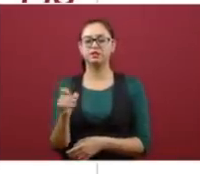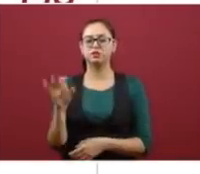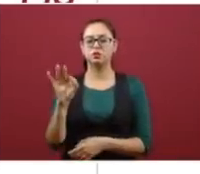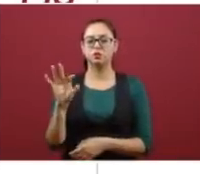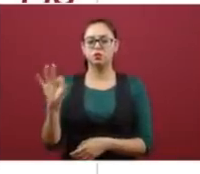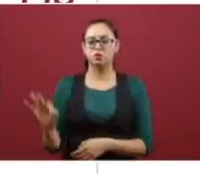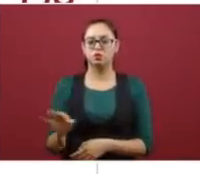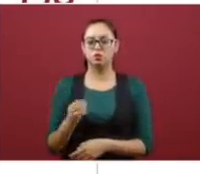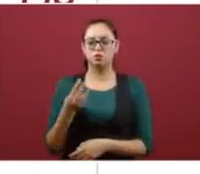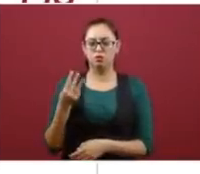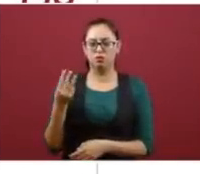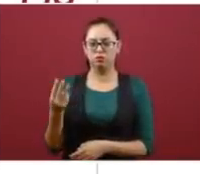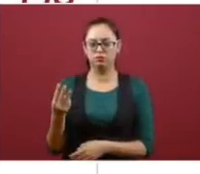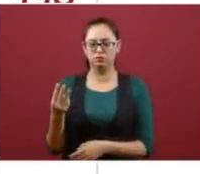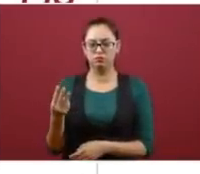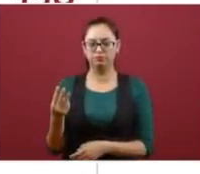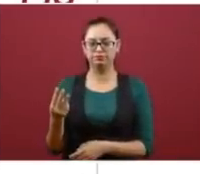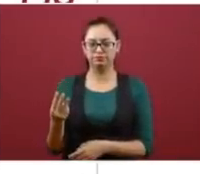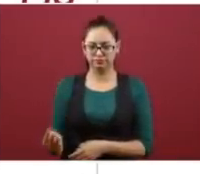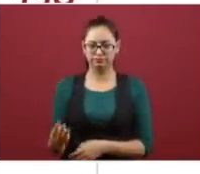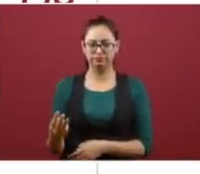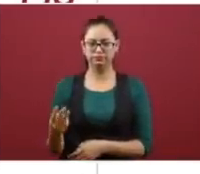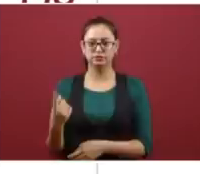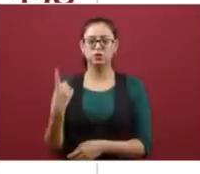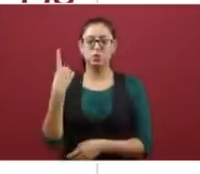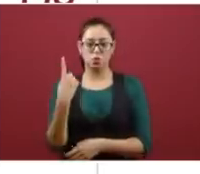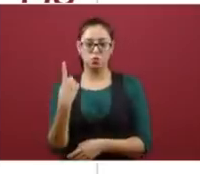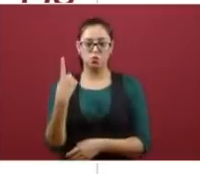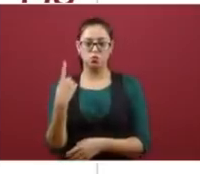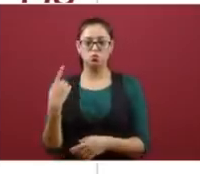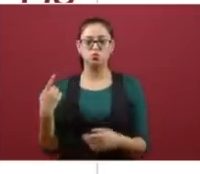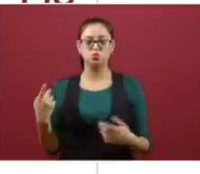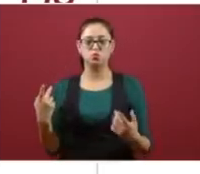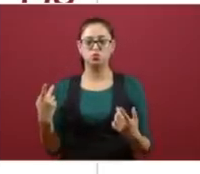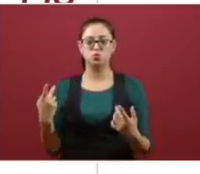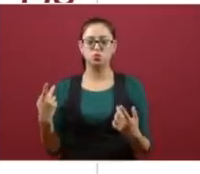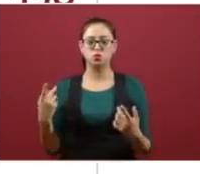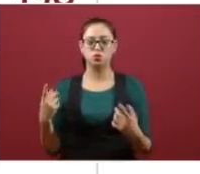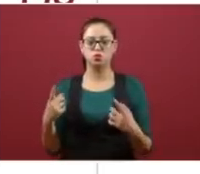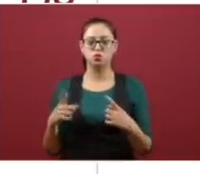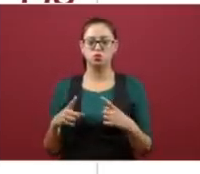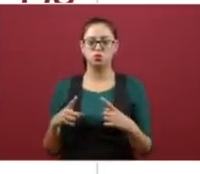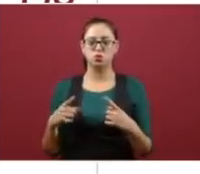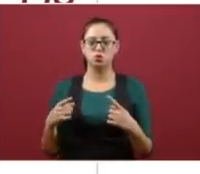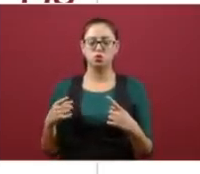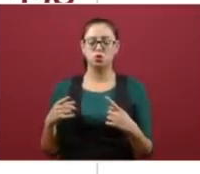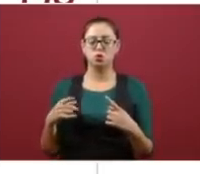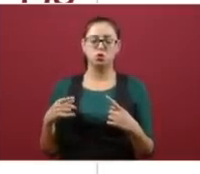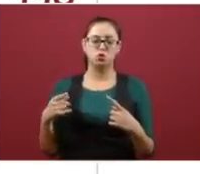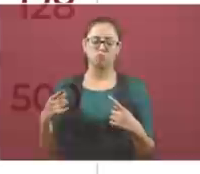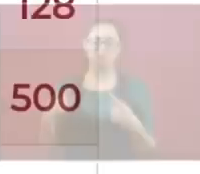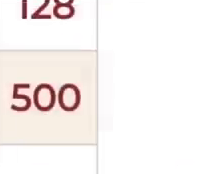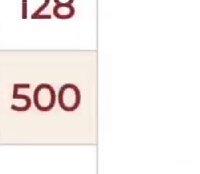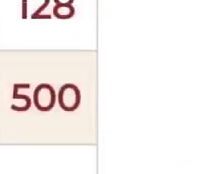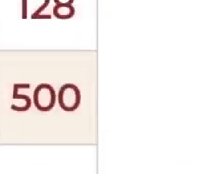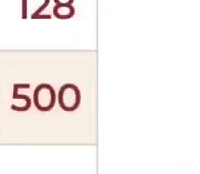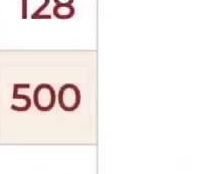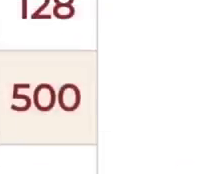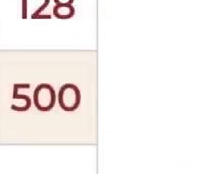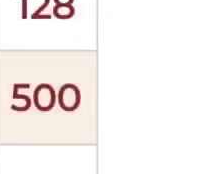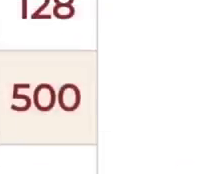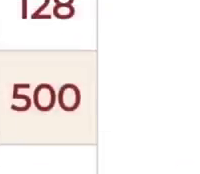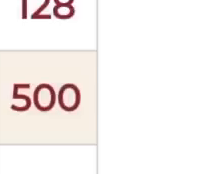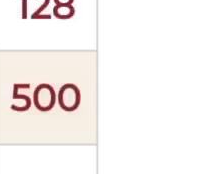1a perdón uno en contra ahí sí tenemos pero en asistencias fueron 36 el total fueron